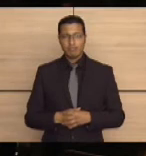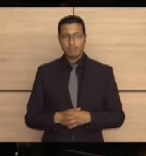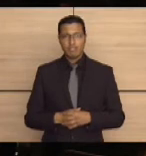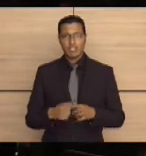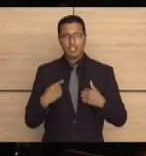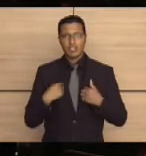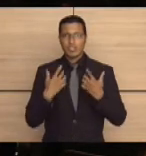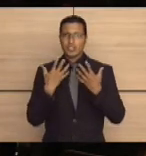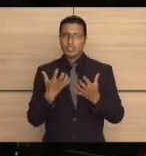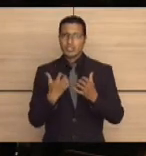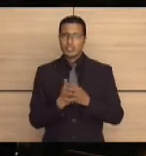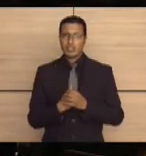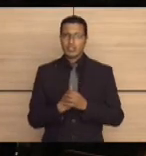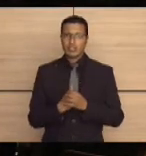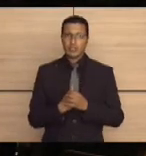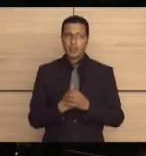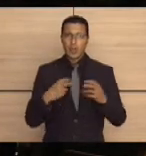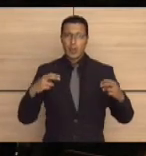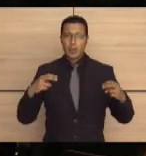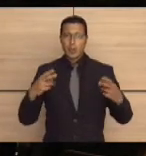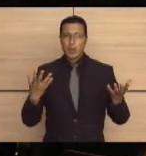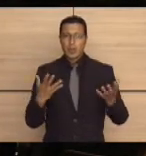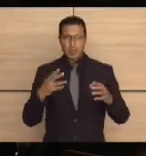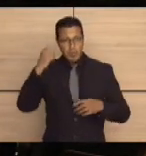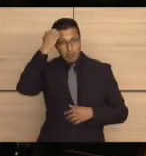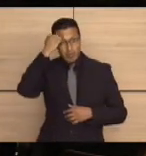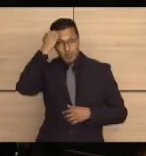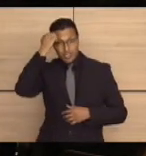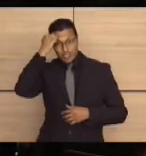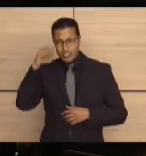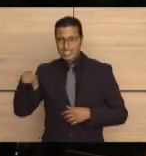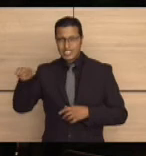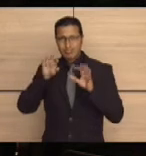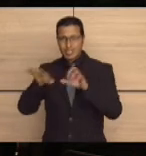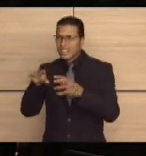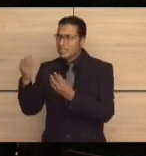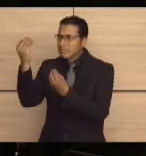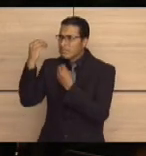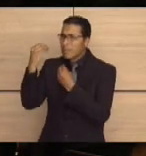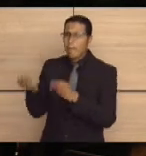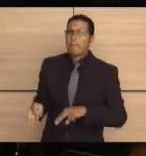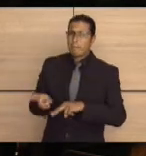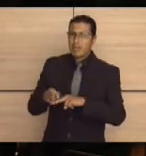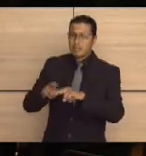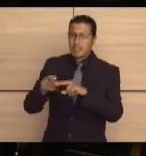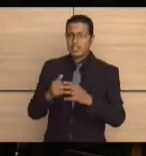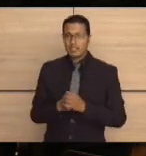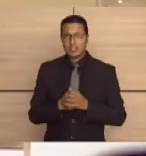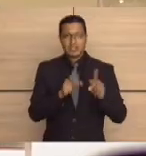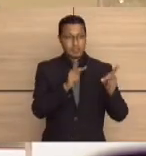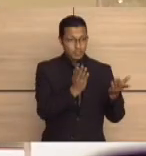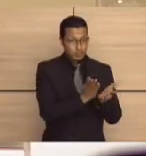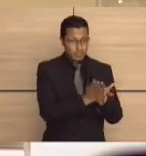Quisiera un país donde los profesores tuvieran la oportunidad de formarse más, un país donde los estudiantes tuvieran